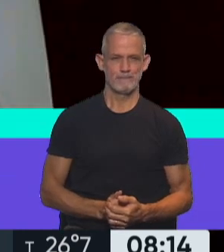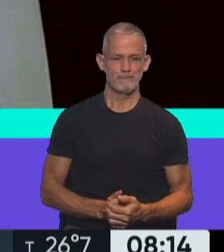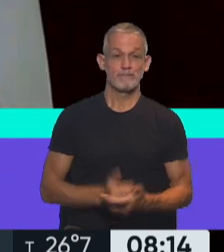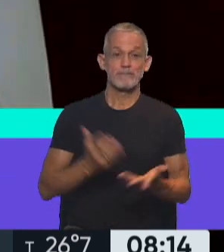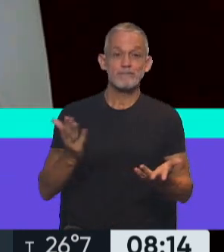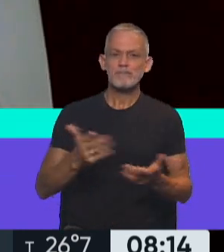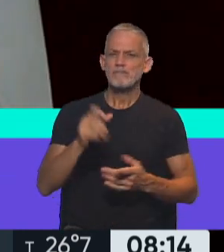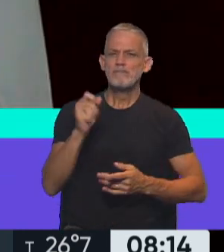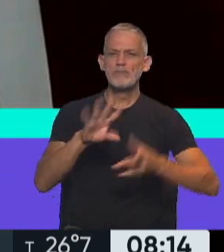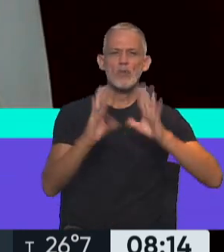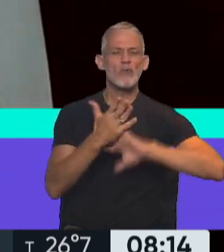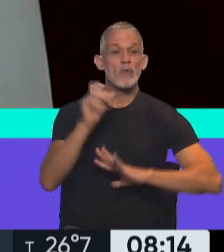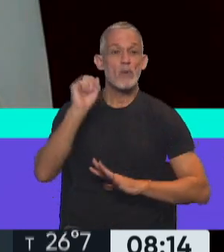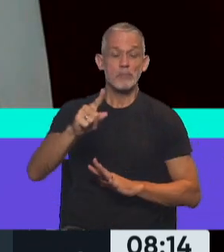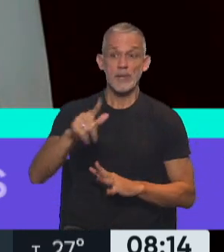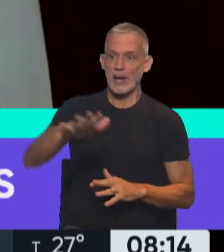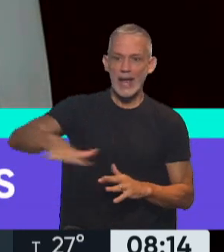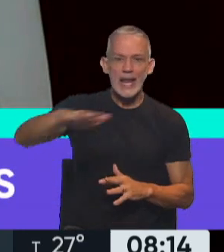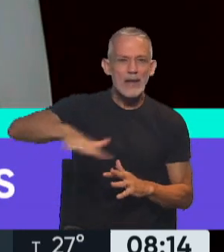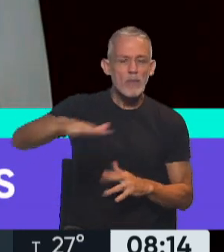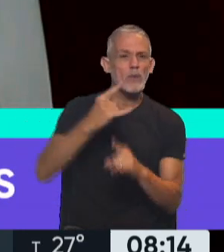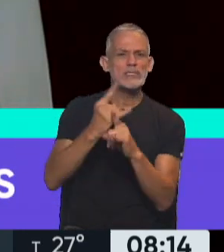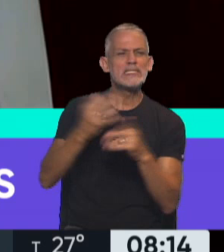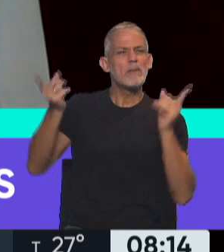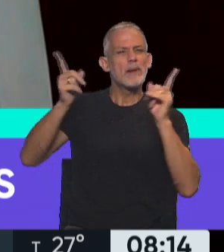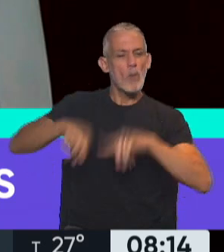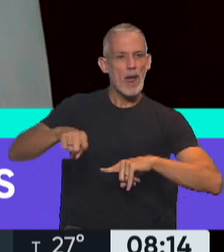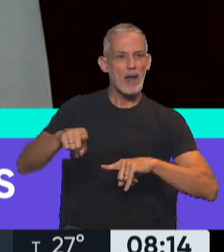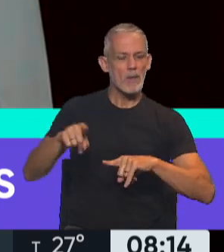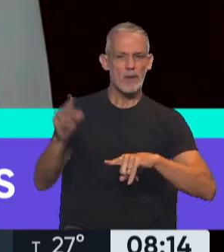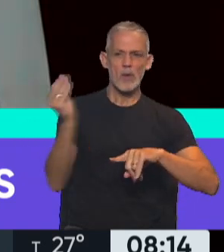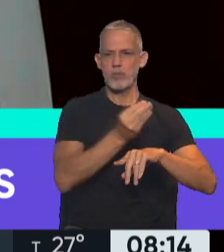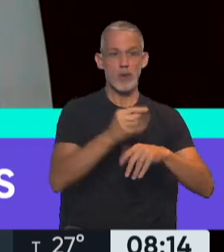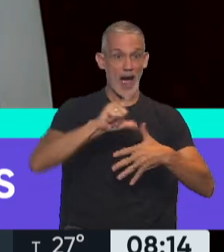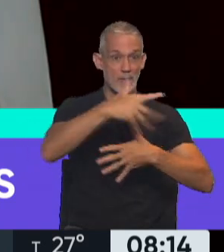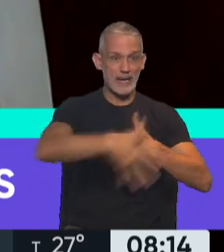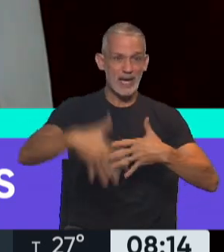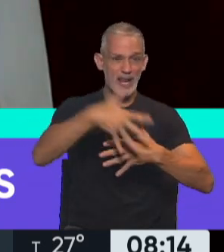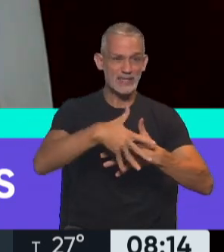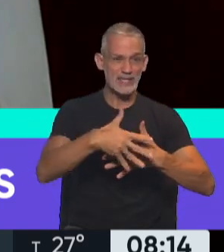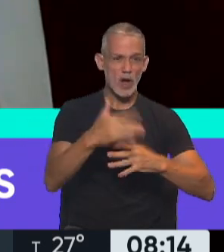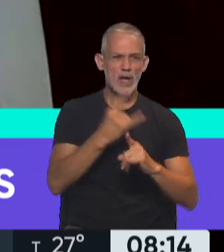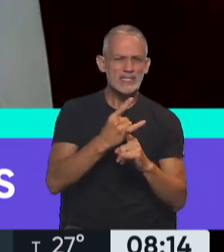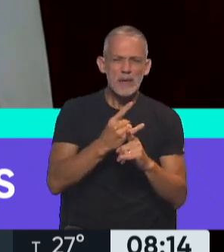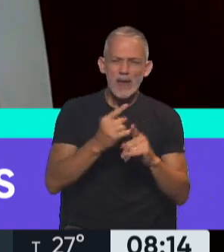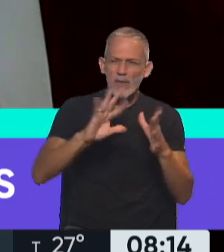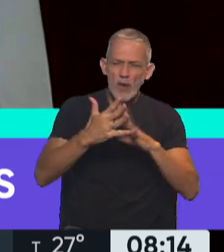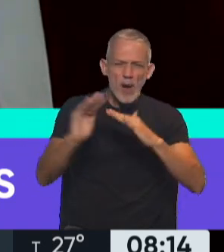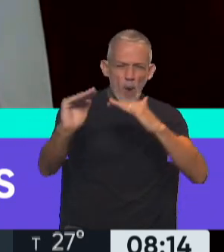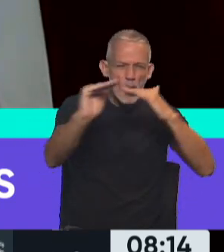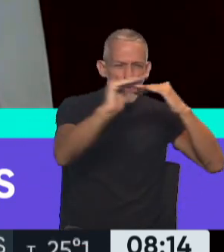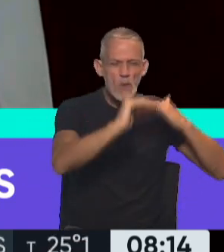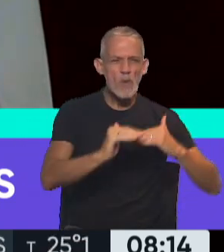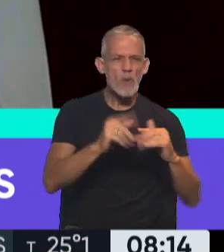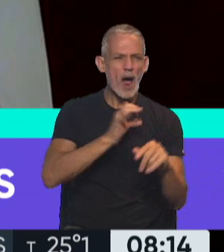La característica de esto de que el pueblo siempre regresa en la América Latina no siempre tiene la misma forma en todas